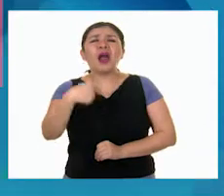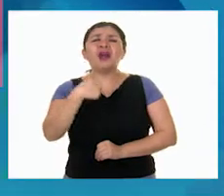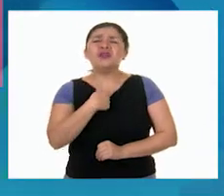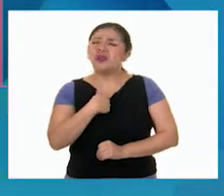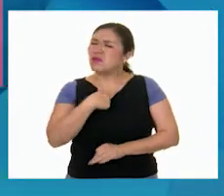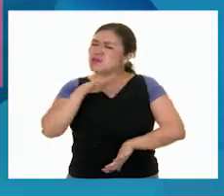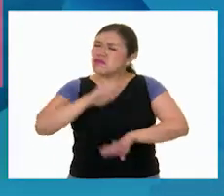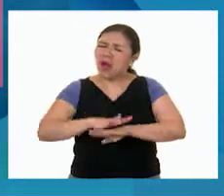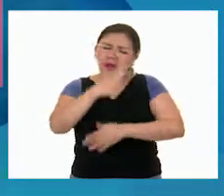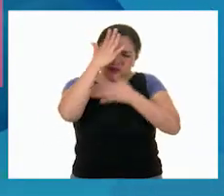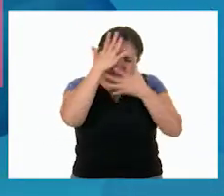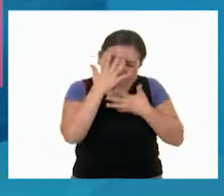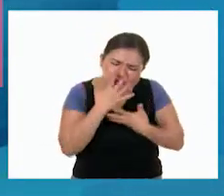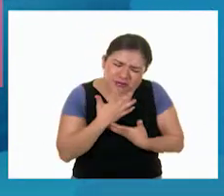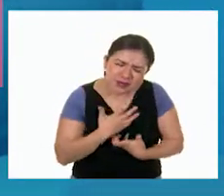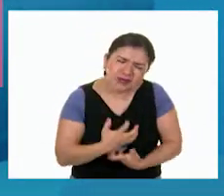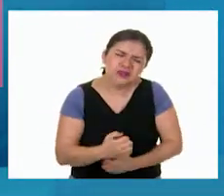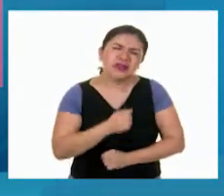triste cigarra